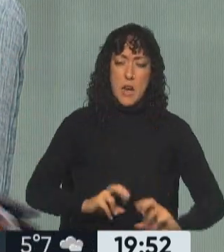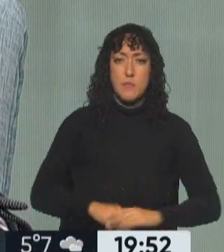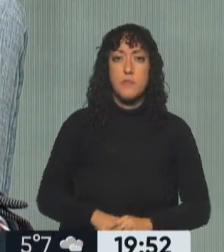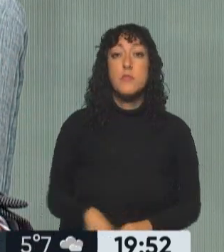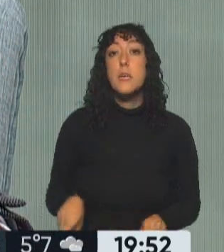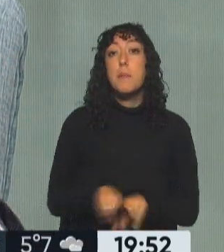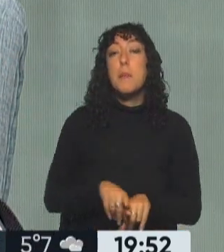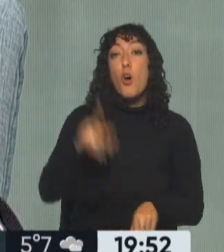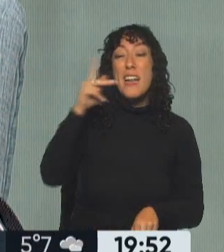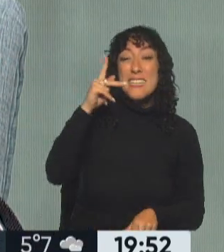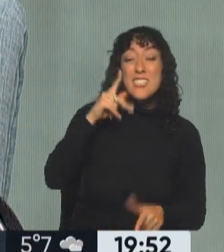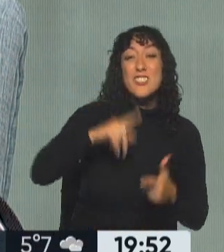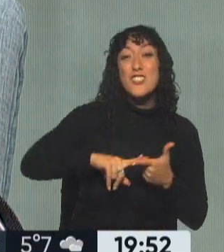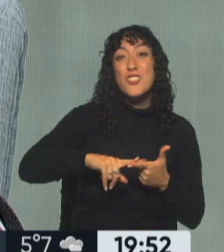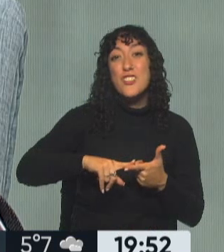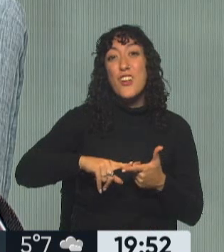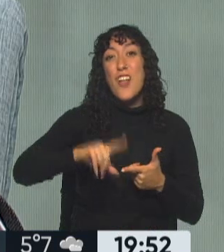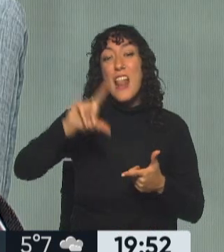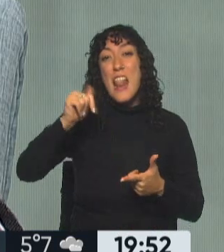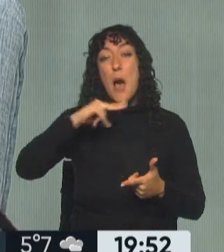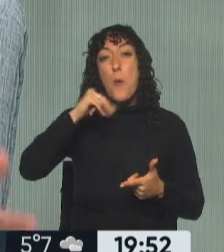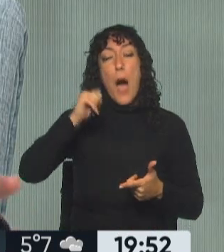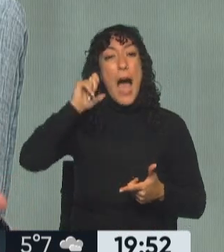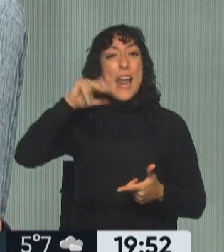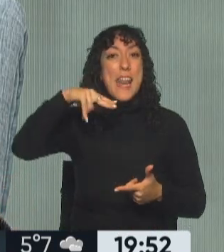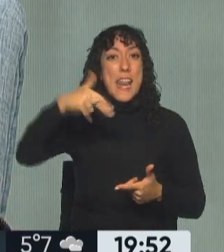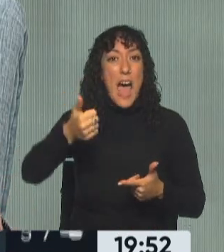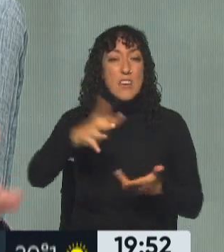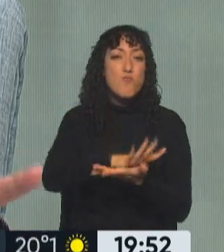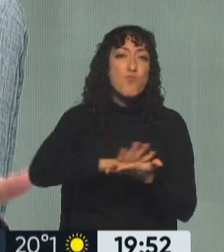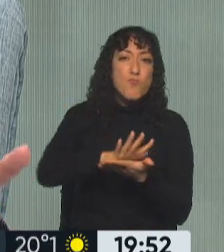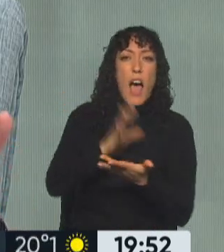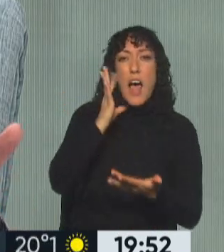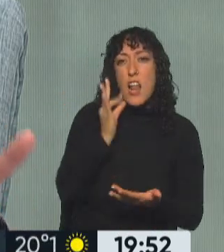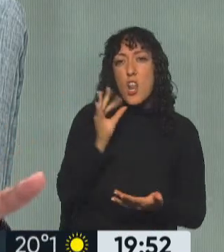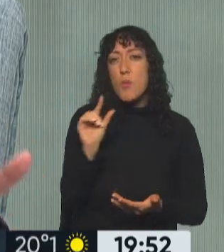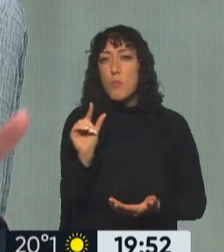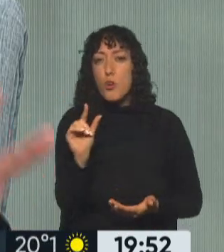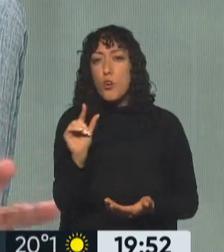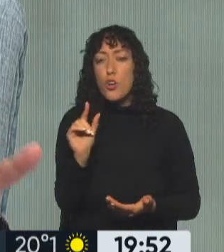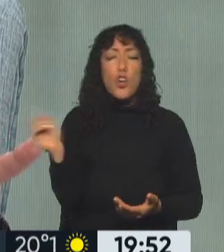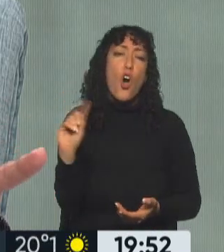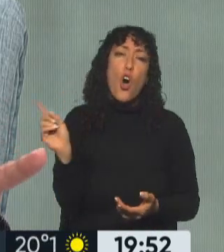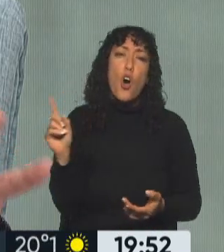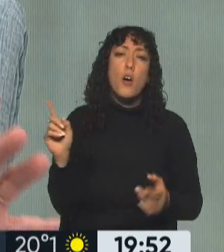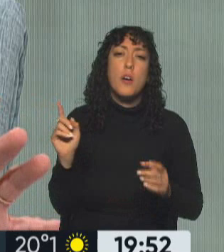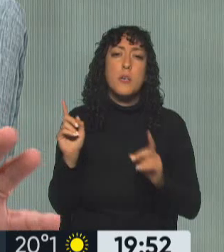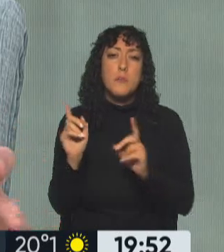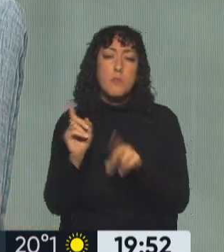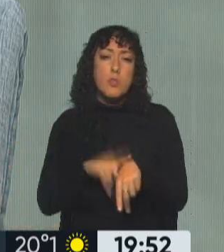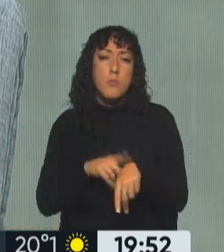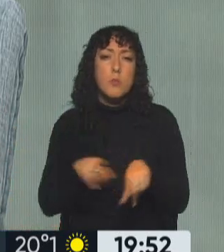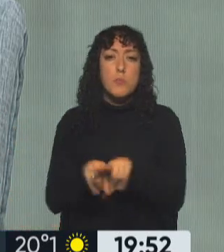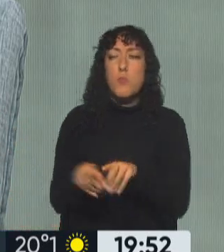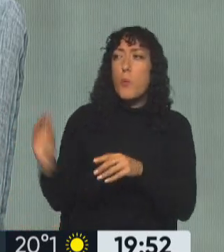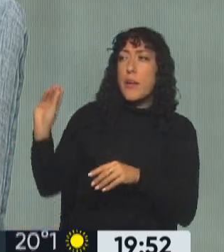cuando Néstor y Labaña resolvieron parte de la cosa? ¿Qué pasó Bueno, ahí? no es que la resolvieron ellos, fue simultáneo, concomitante con Brasil,